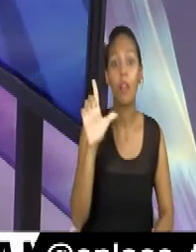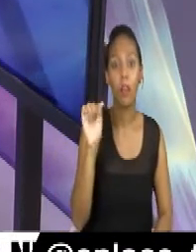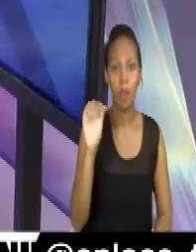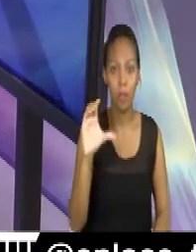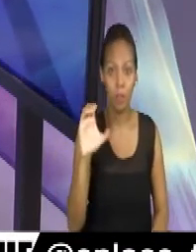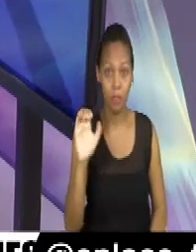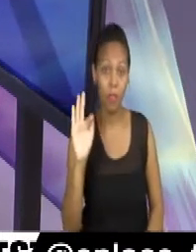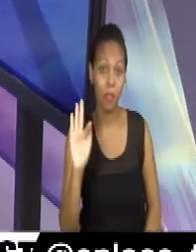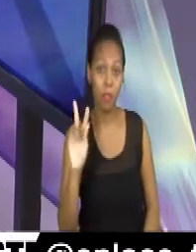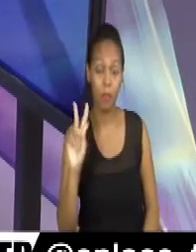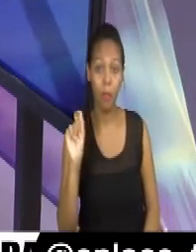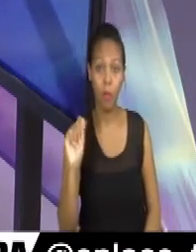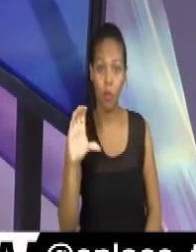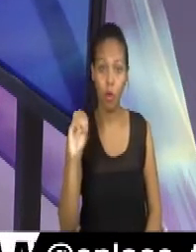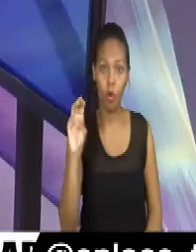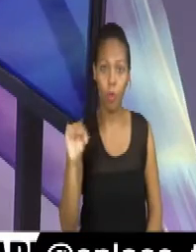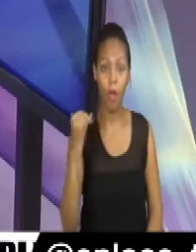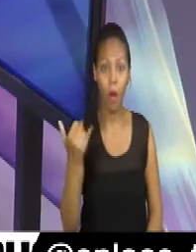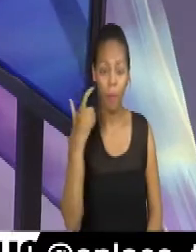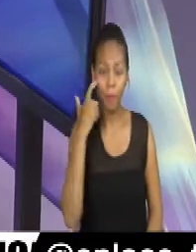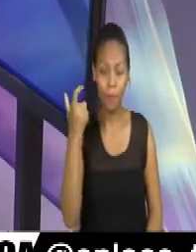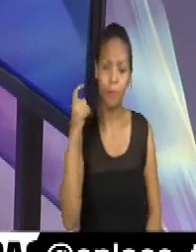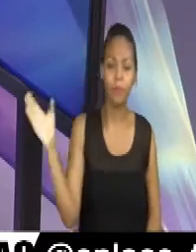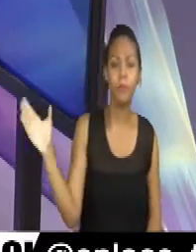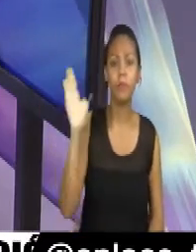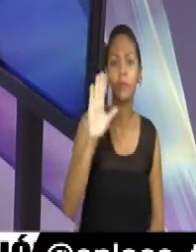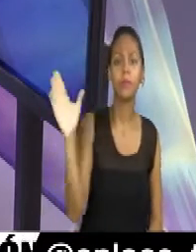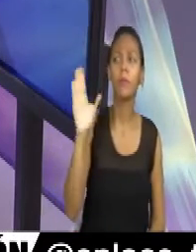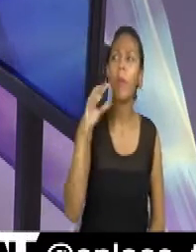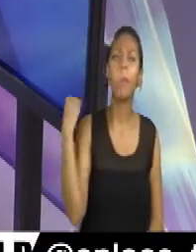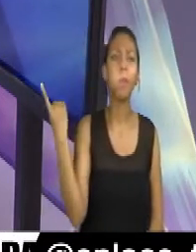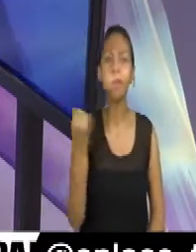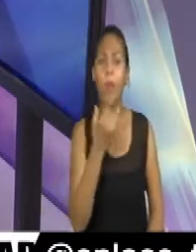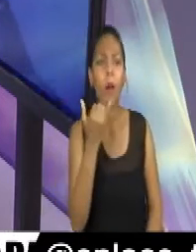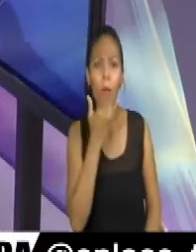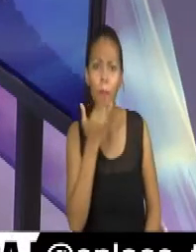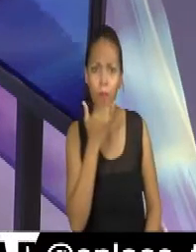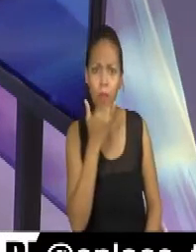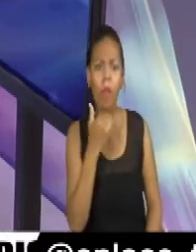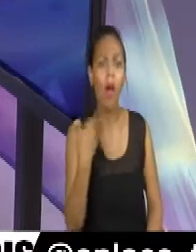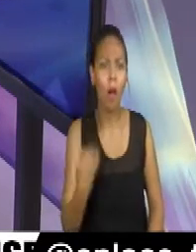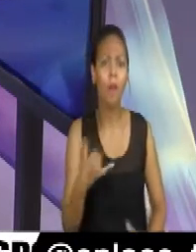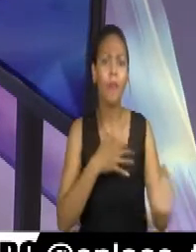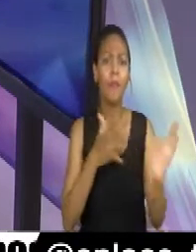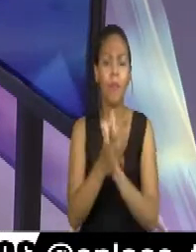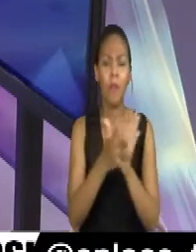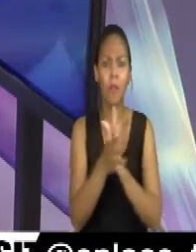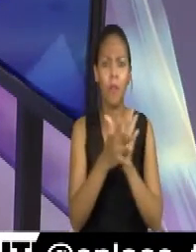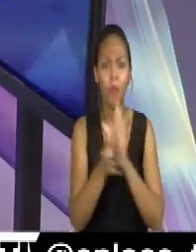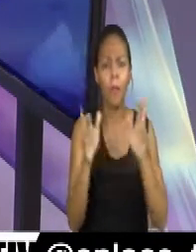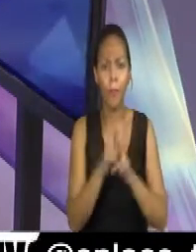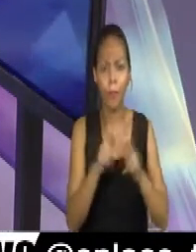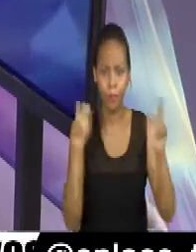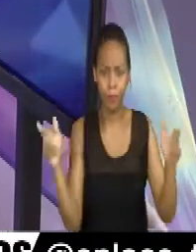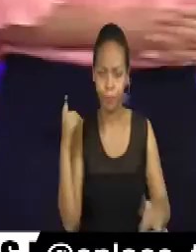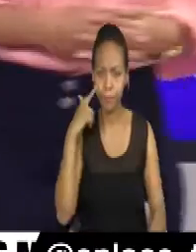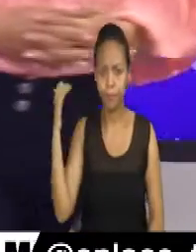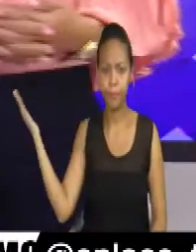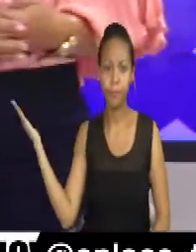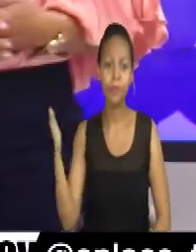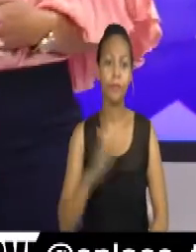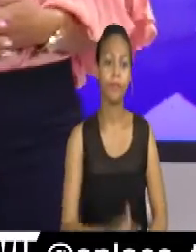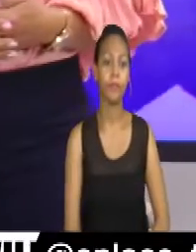www.enlacetelevisión.com. Es el momento de conocer los titulares de los hechos que serán noticia en la presente emisión informativa. Comenzamos.